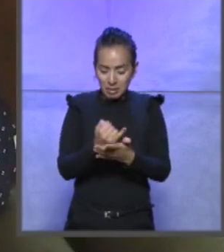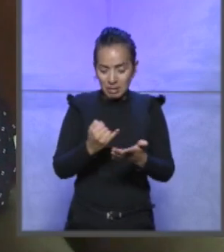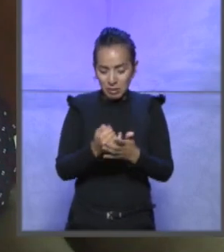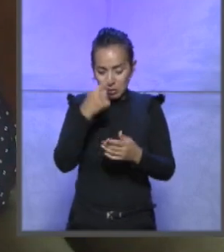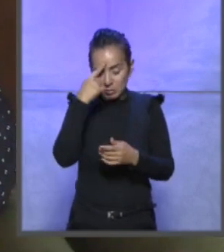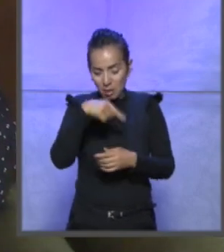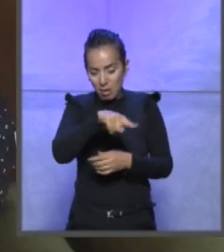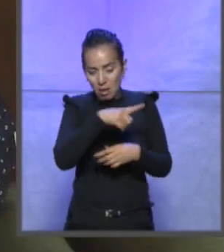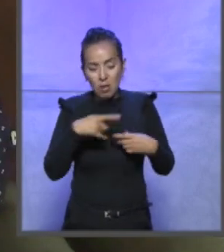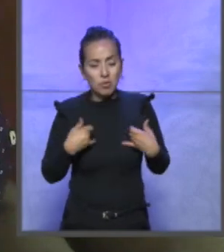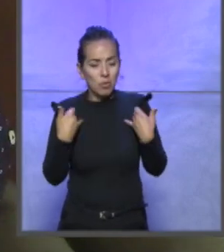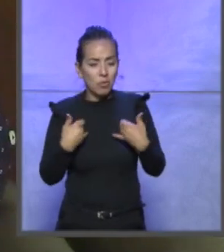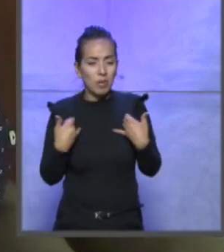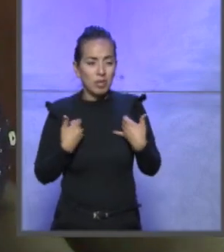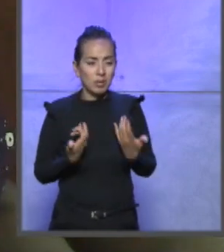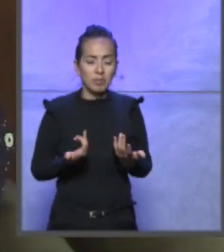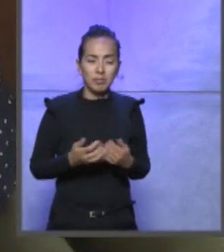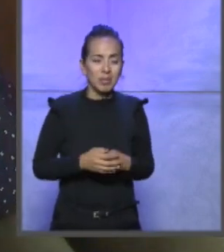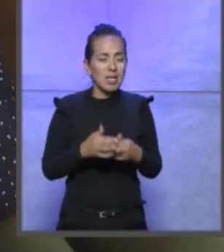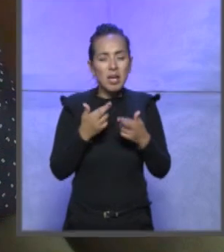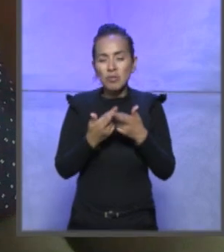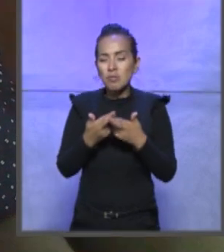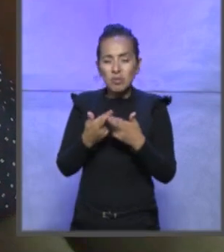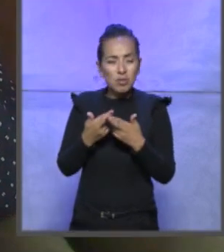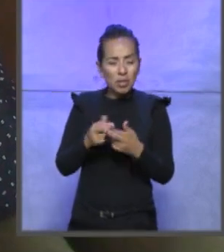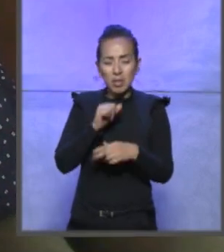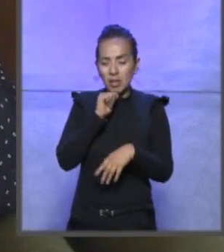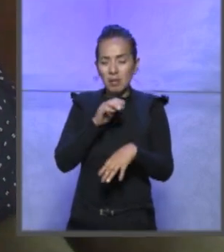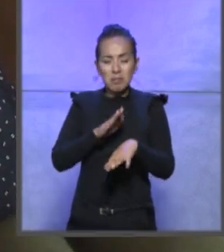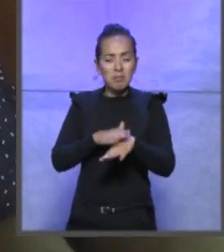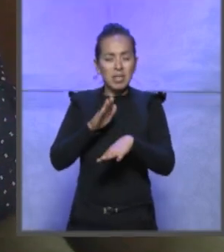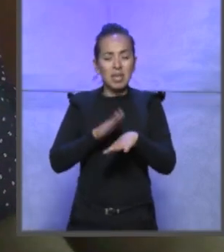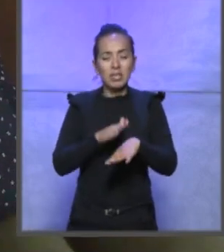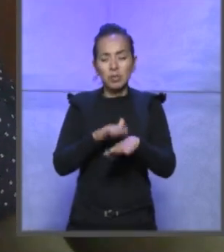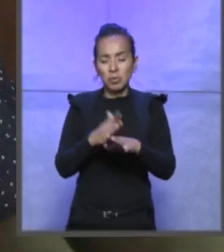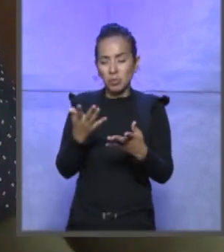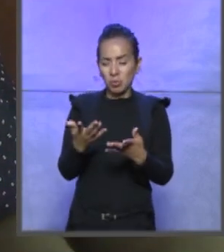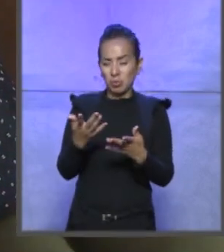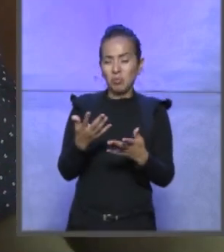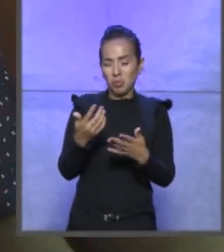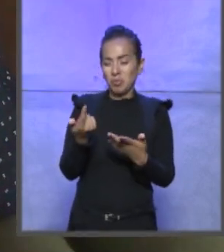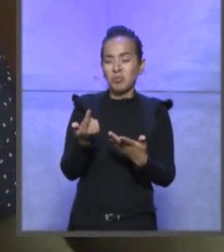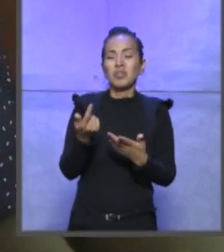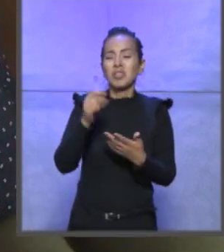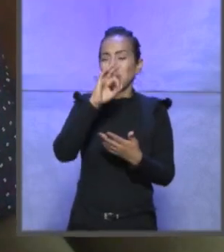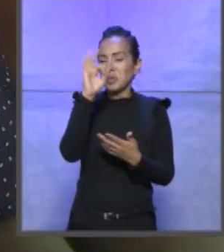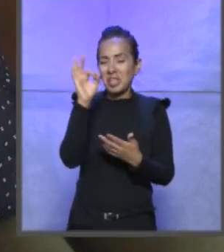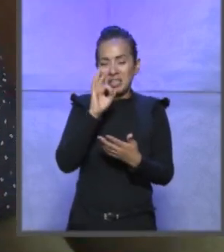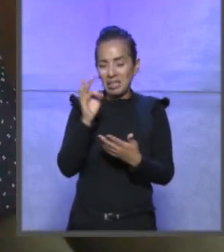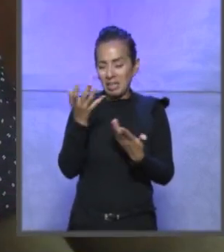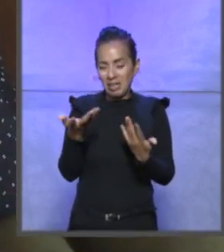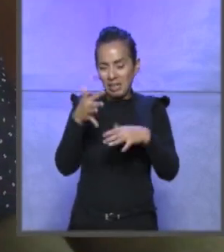joven. Poco basta que se dé una cuota de participación, una cuota de integración de la